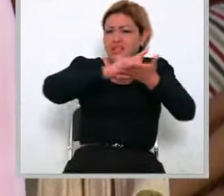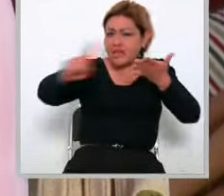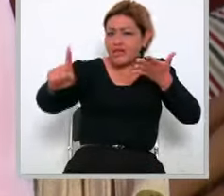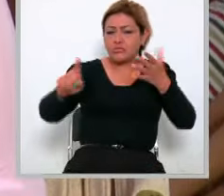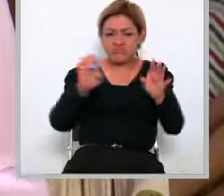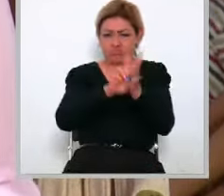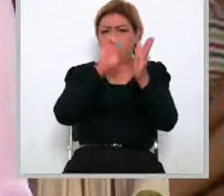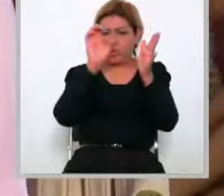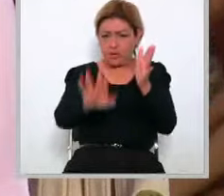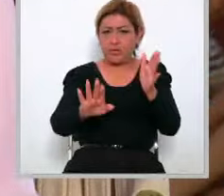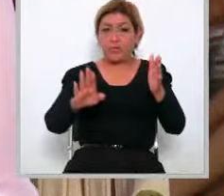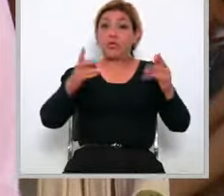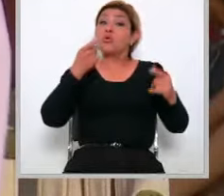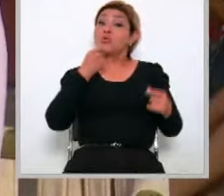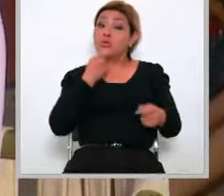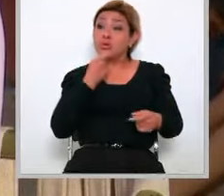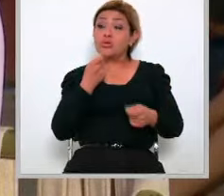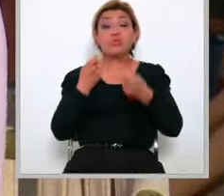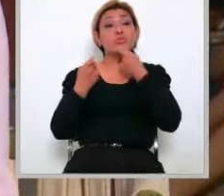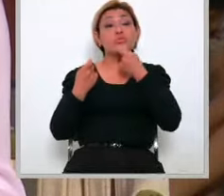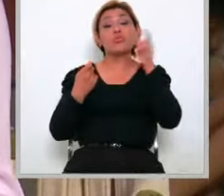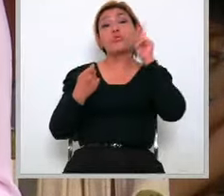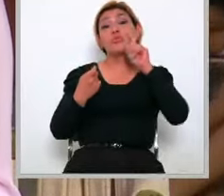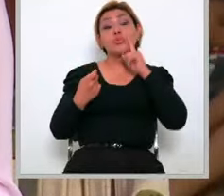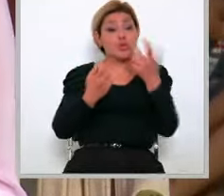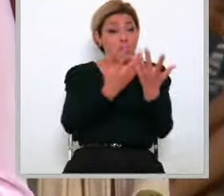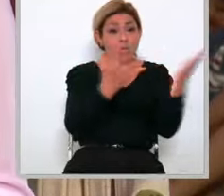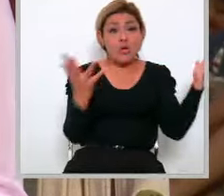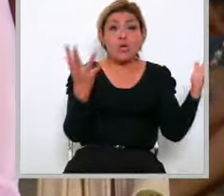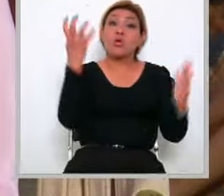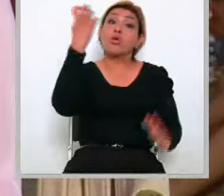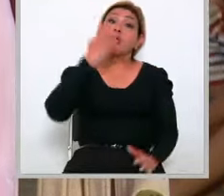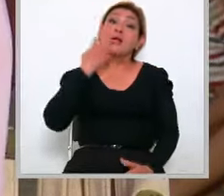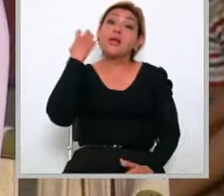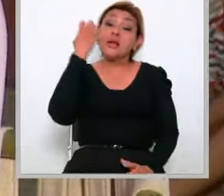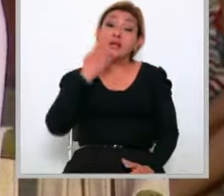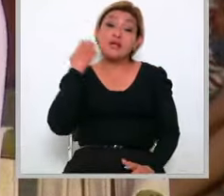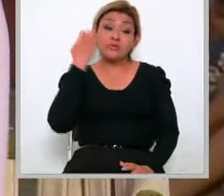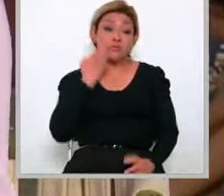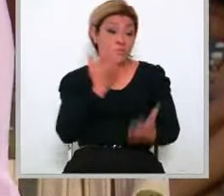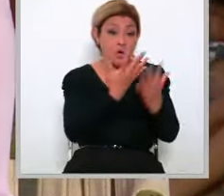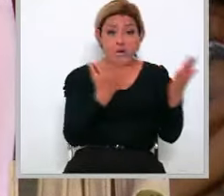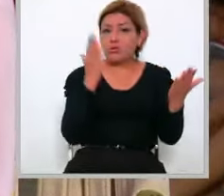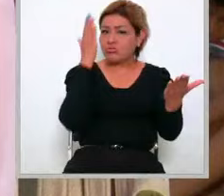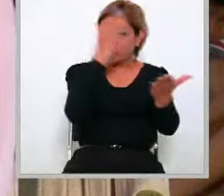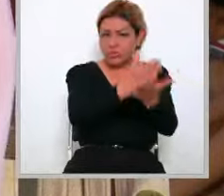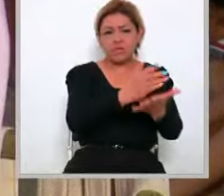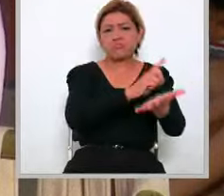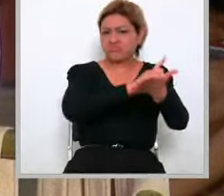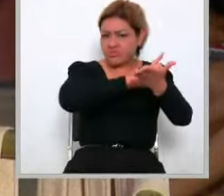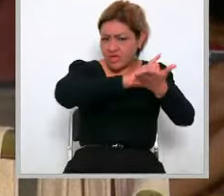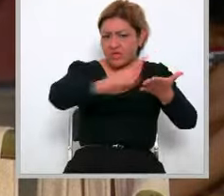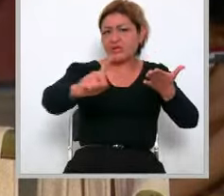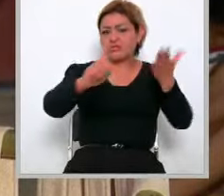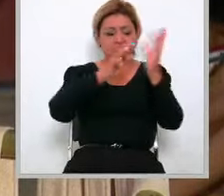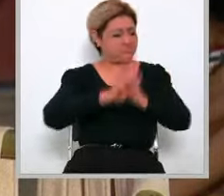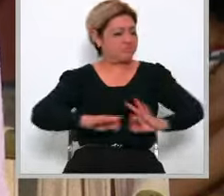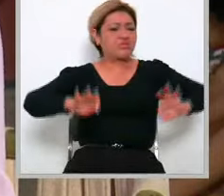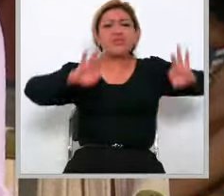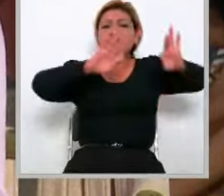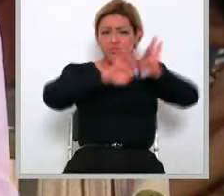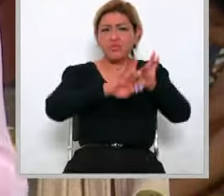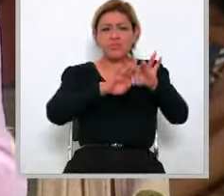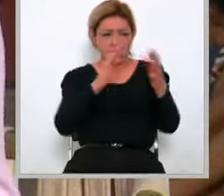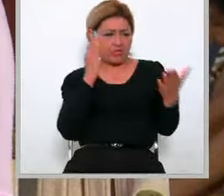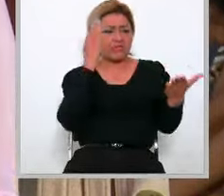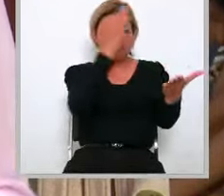educación, a vivir en familia, pero sobre todo a la salud. Pero también tienen derecho